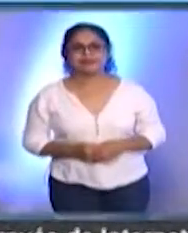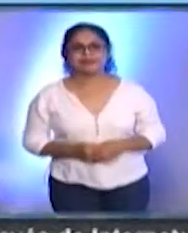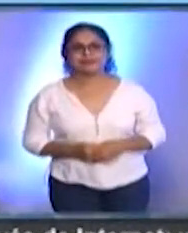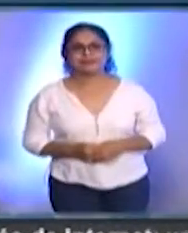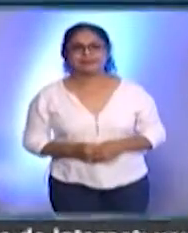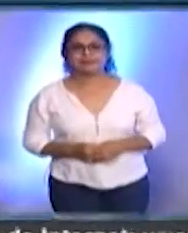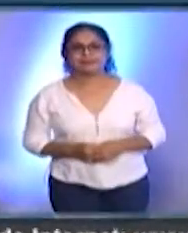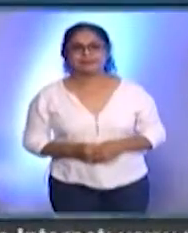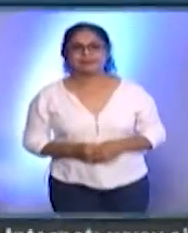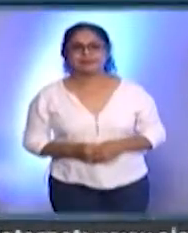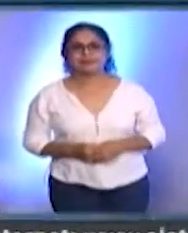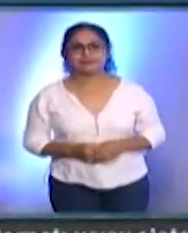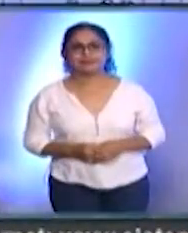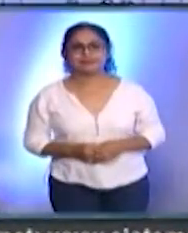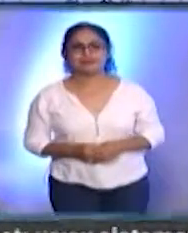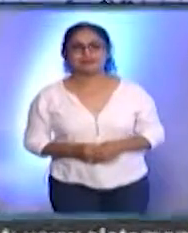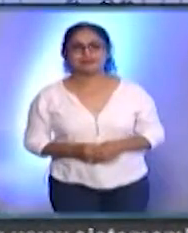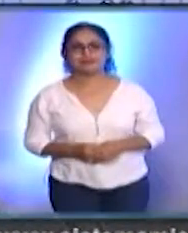Silva.